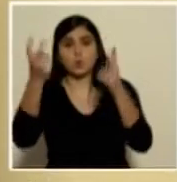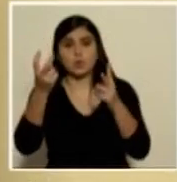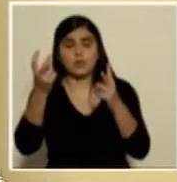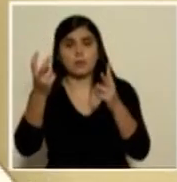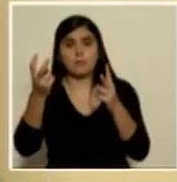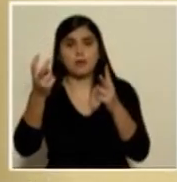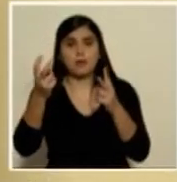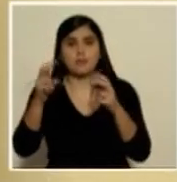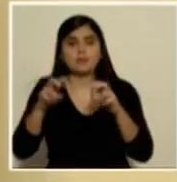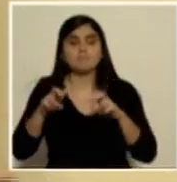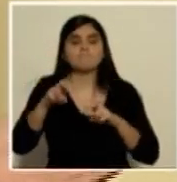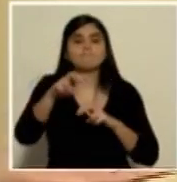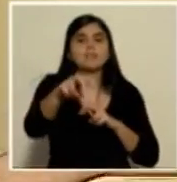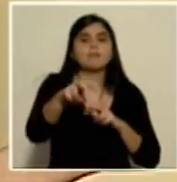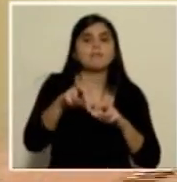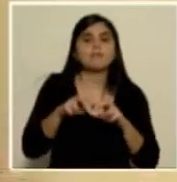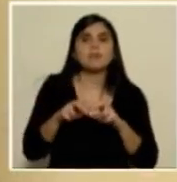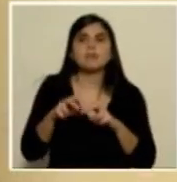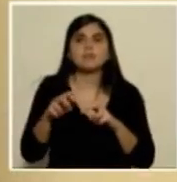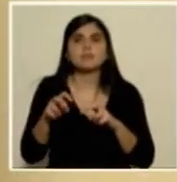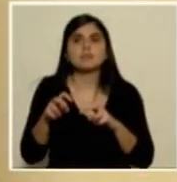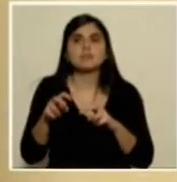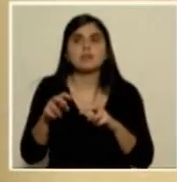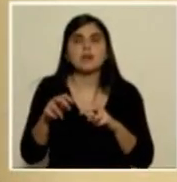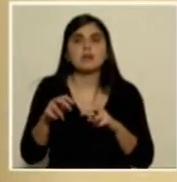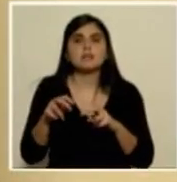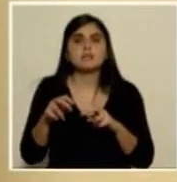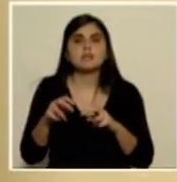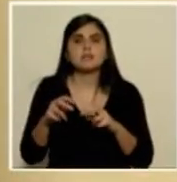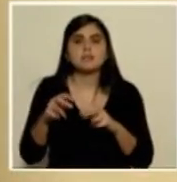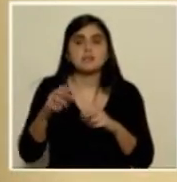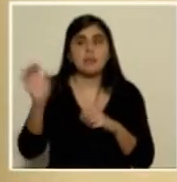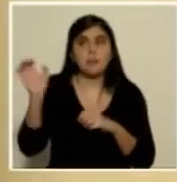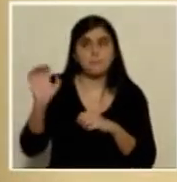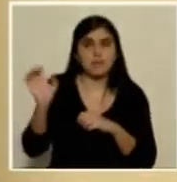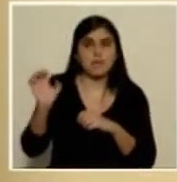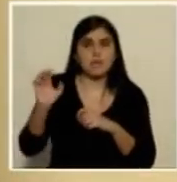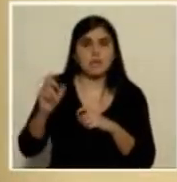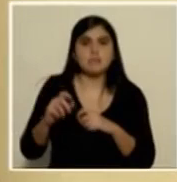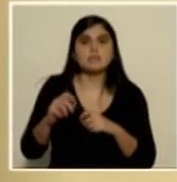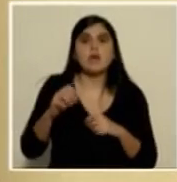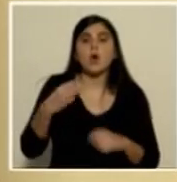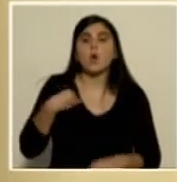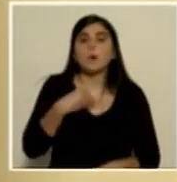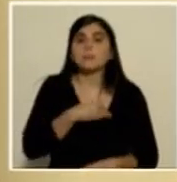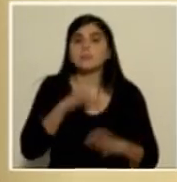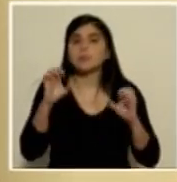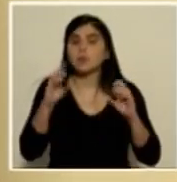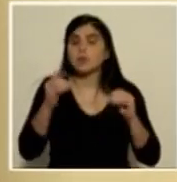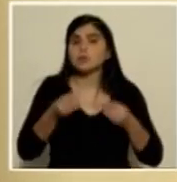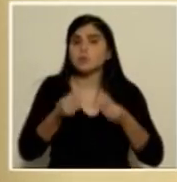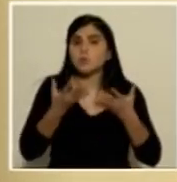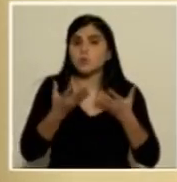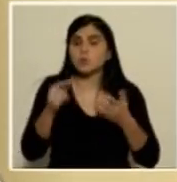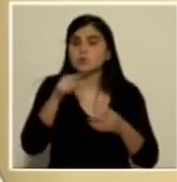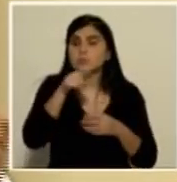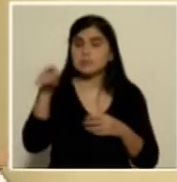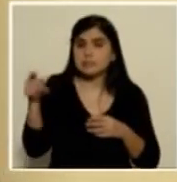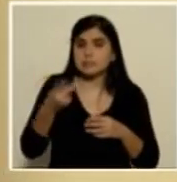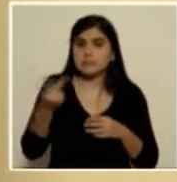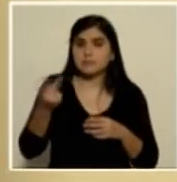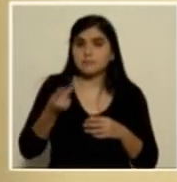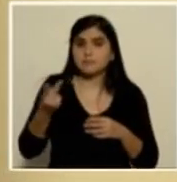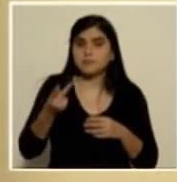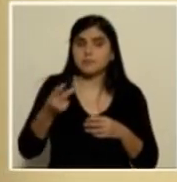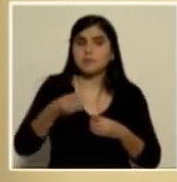las transferencias que se dan, sea por parte de la Comisión Nacional de Emergencias o por parte del Ministerio de Educación Pública, han sido una constante en términos